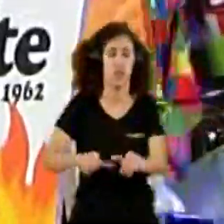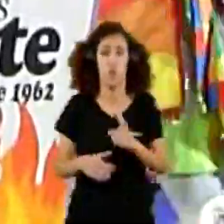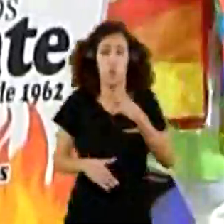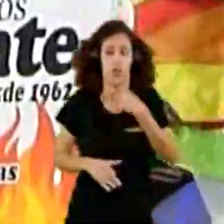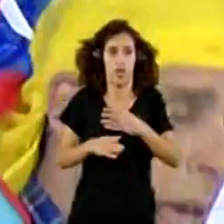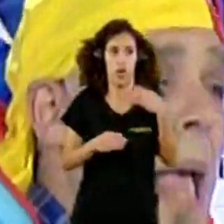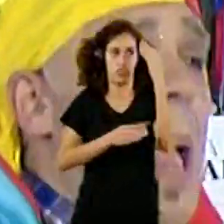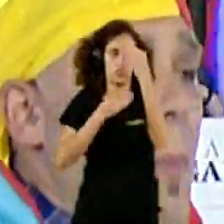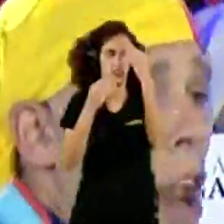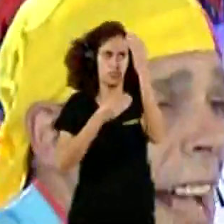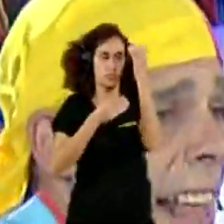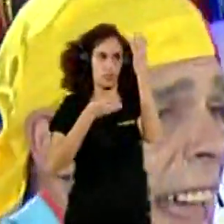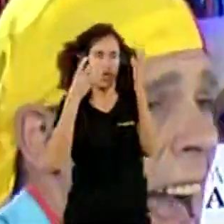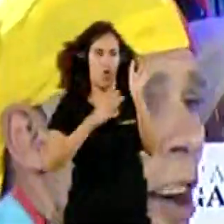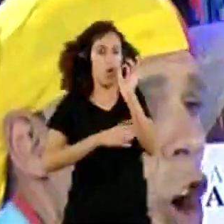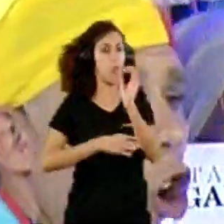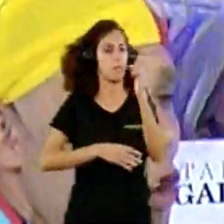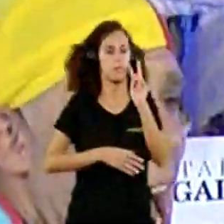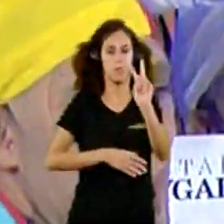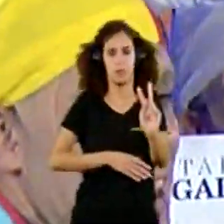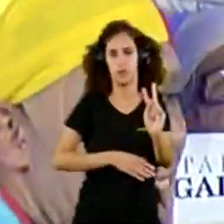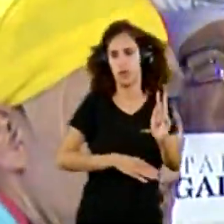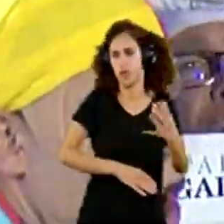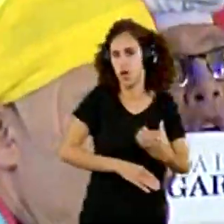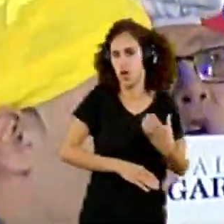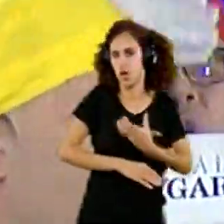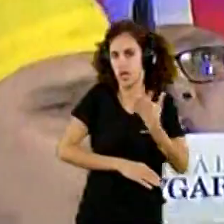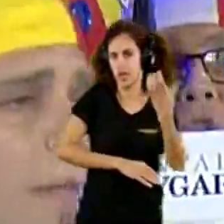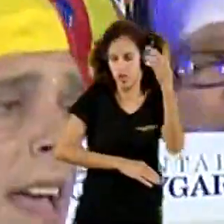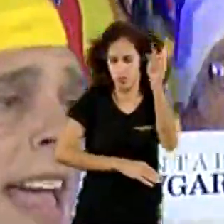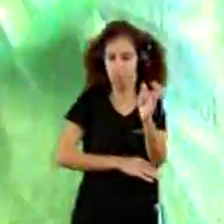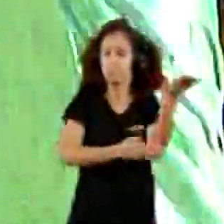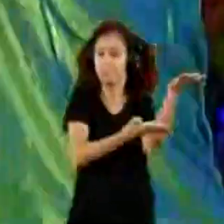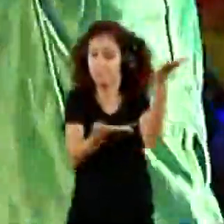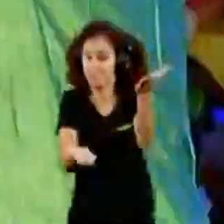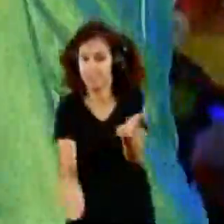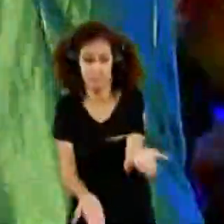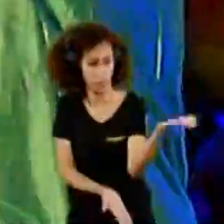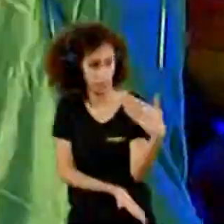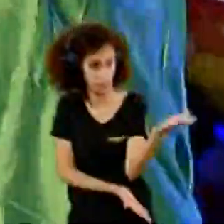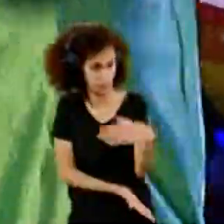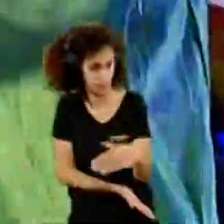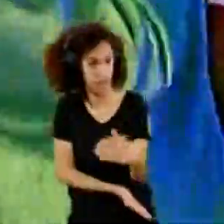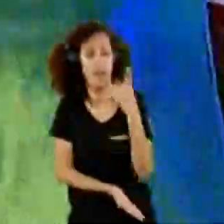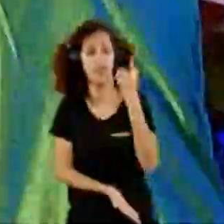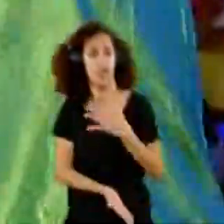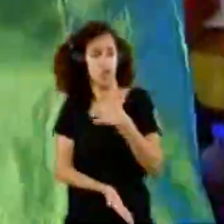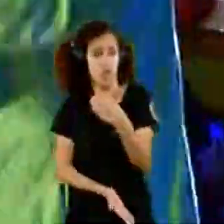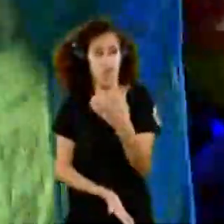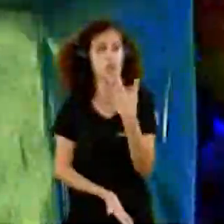mías. Pero al alcalde hago una invitación. Tenga valor,